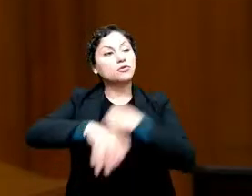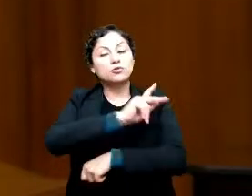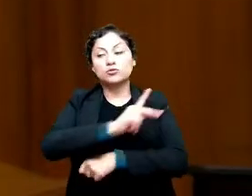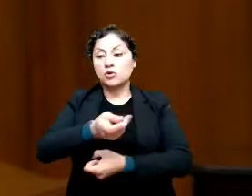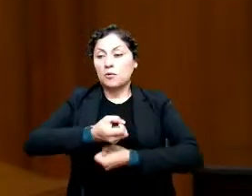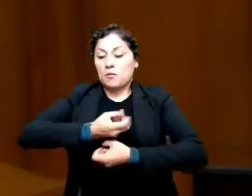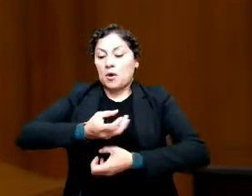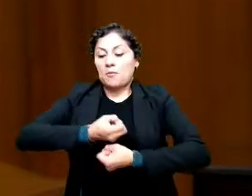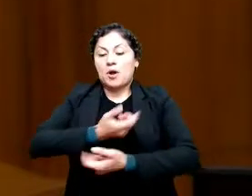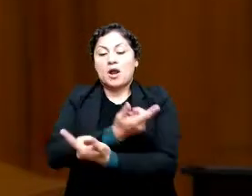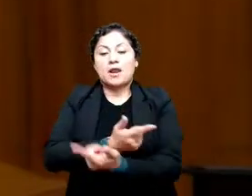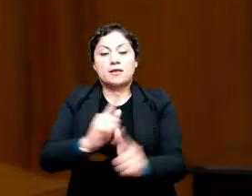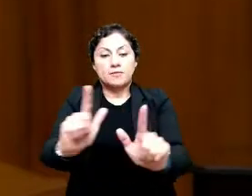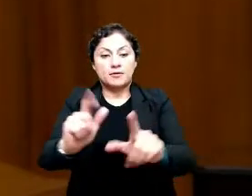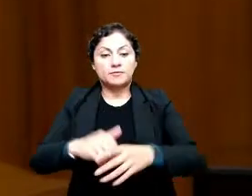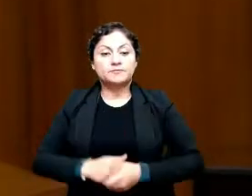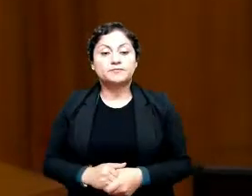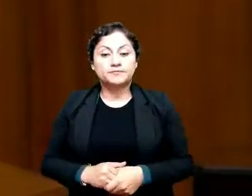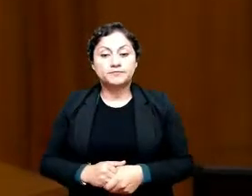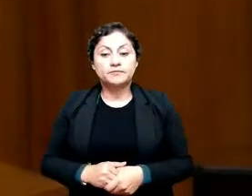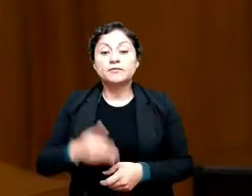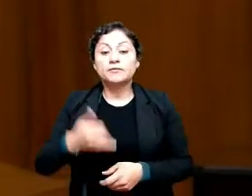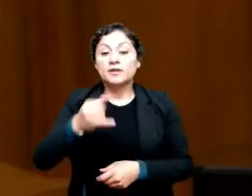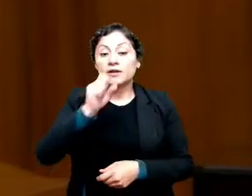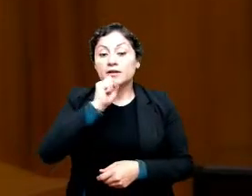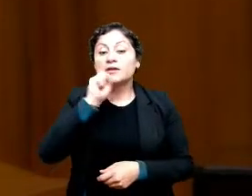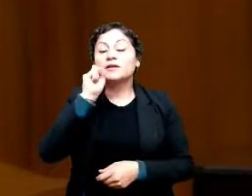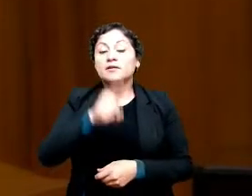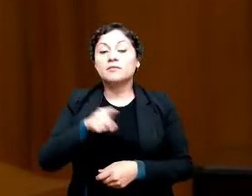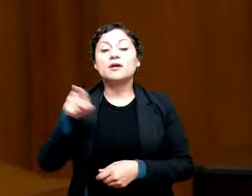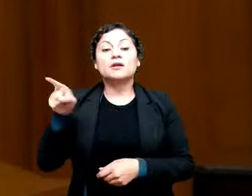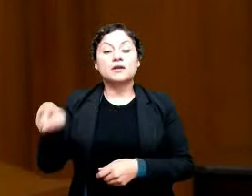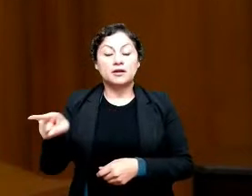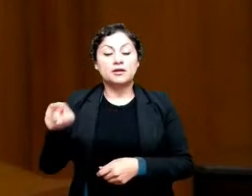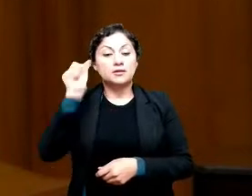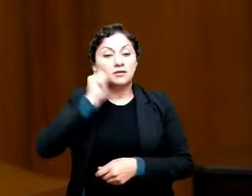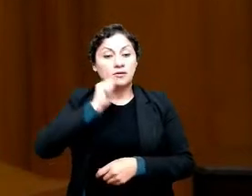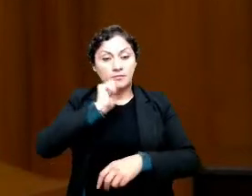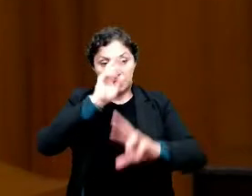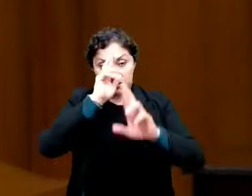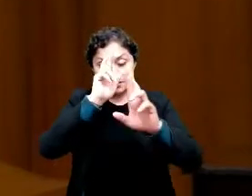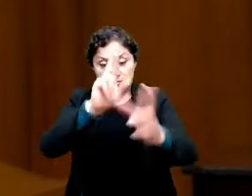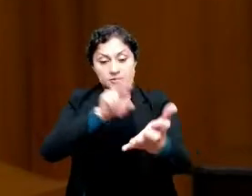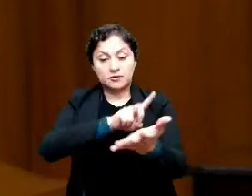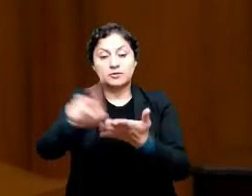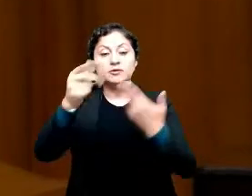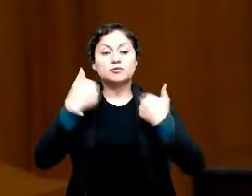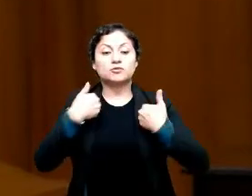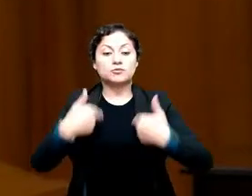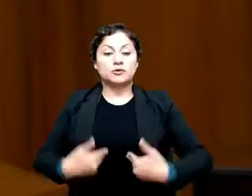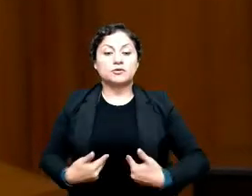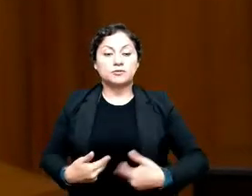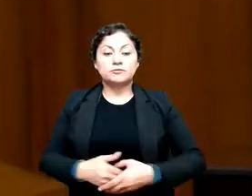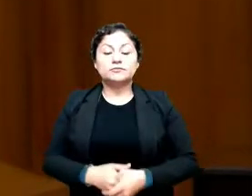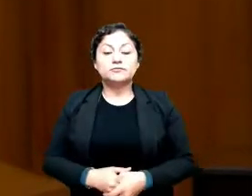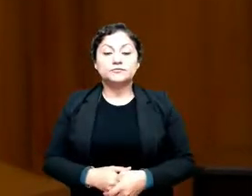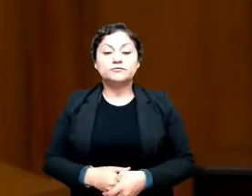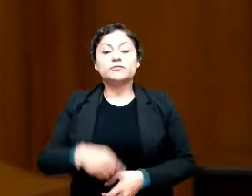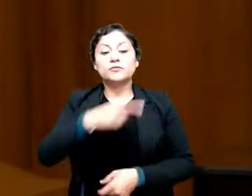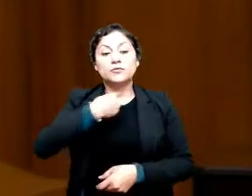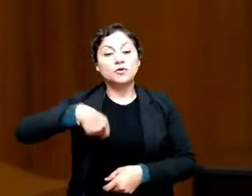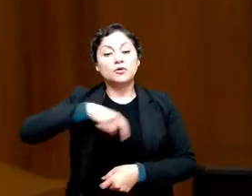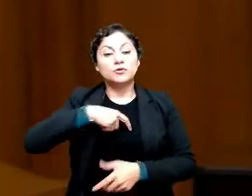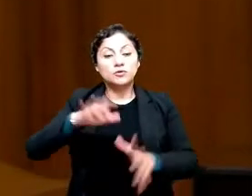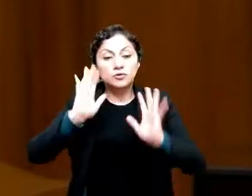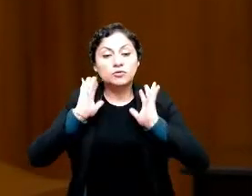la libre expresión y actúa con determinación y respeto a los derechos humanos. Hemos impulsado